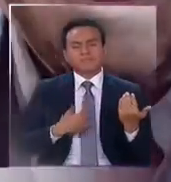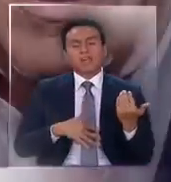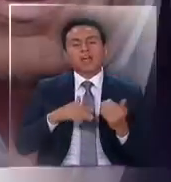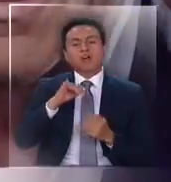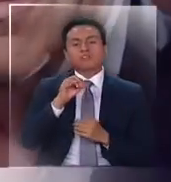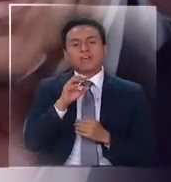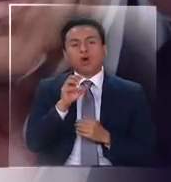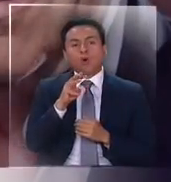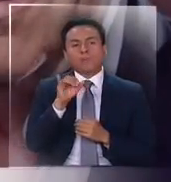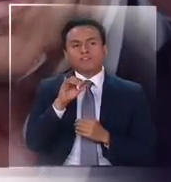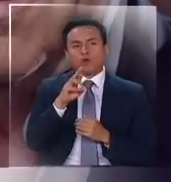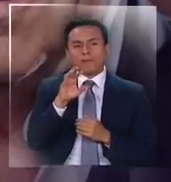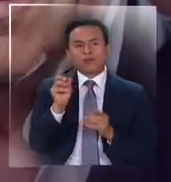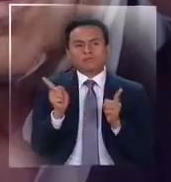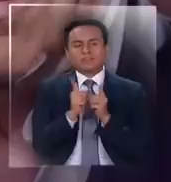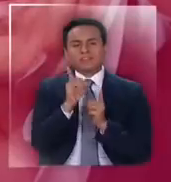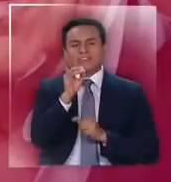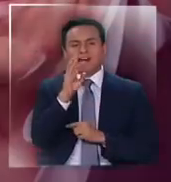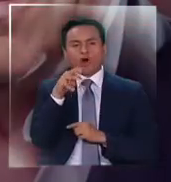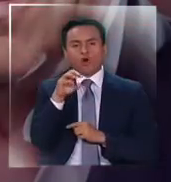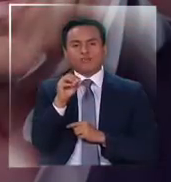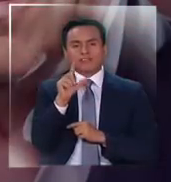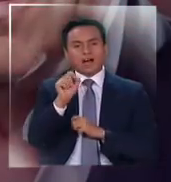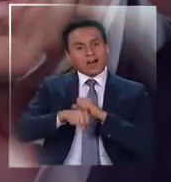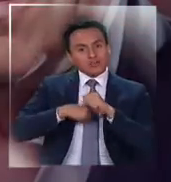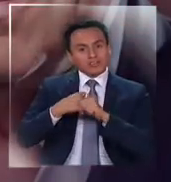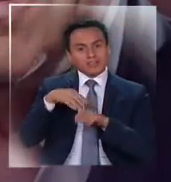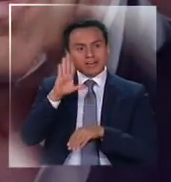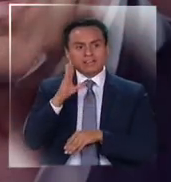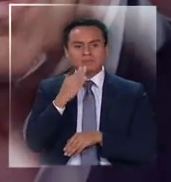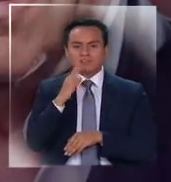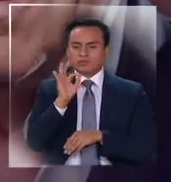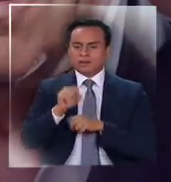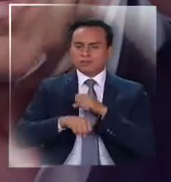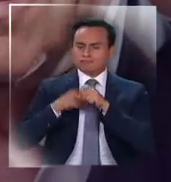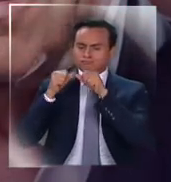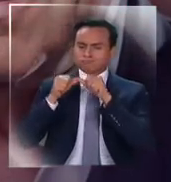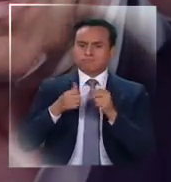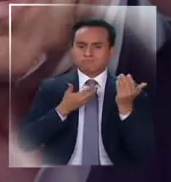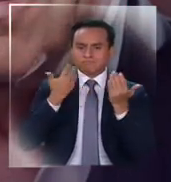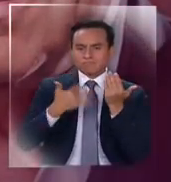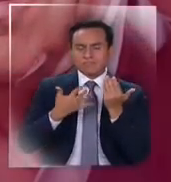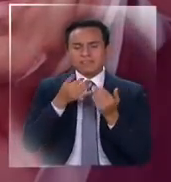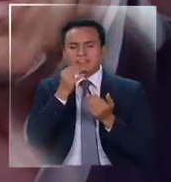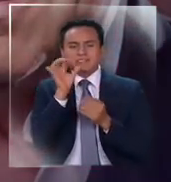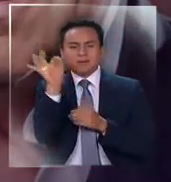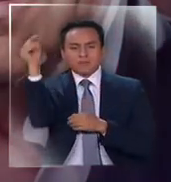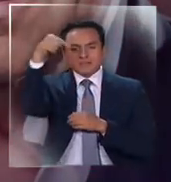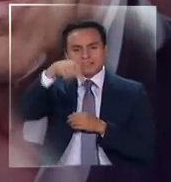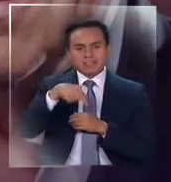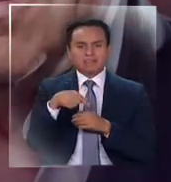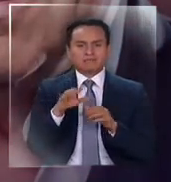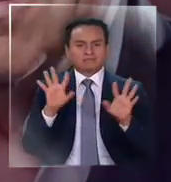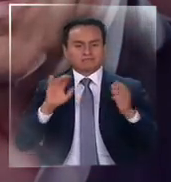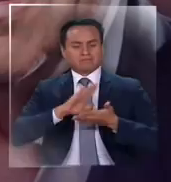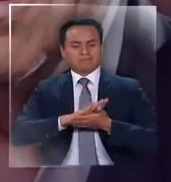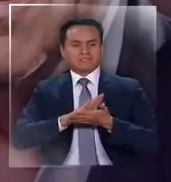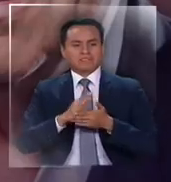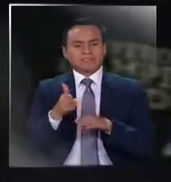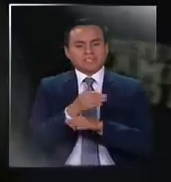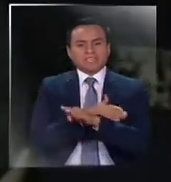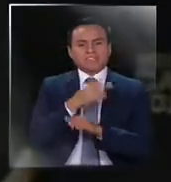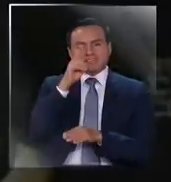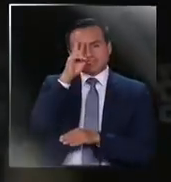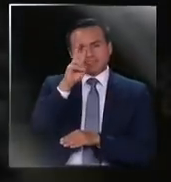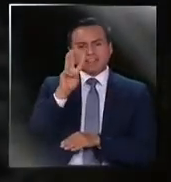José Gómez Romero, Diango, con más de 70 años de edad y más de 50 de carrera, se presenta este sábado para celebrar de manera adelantada